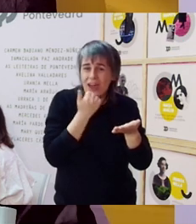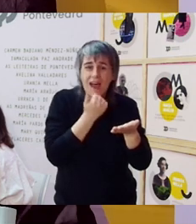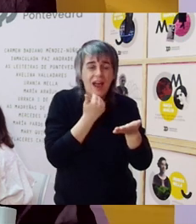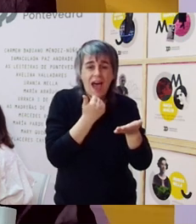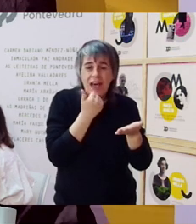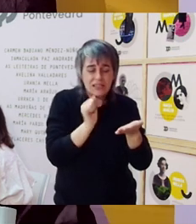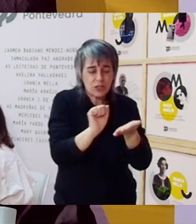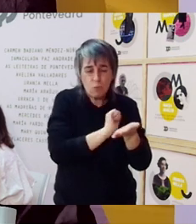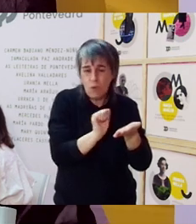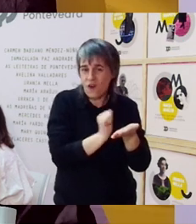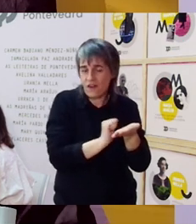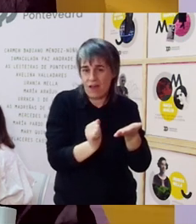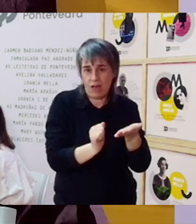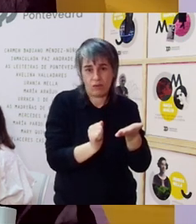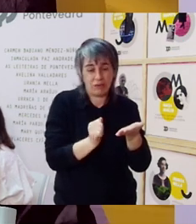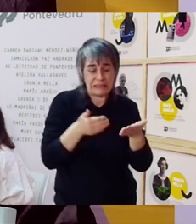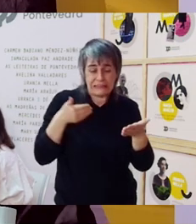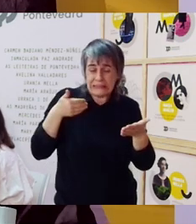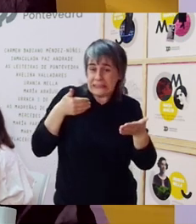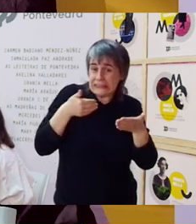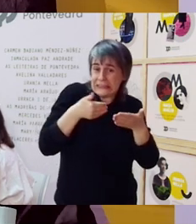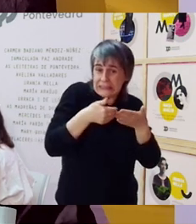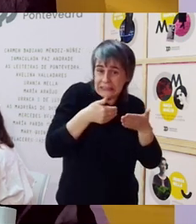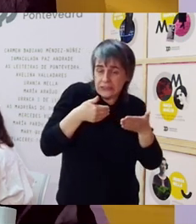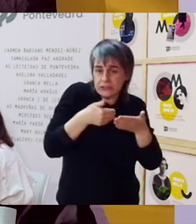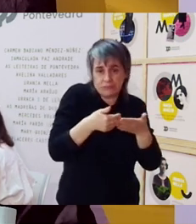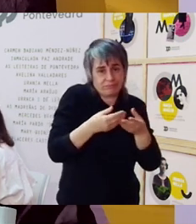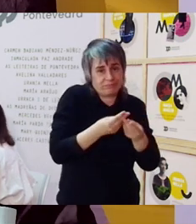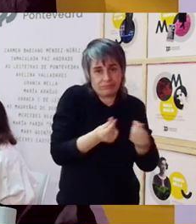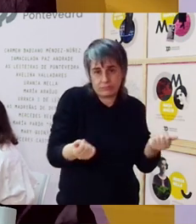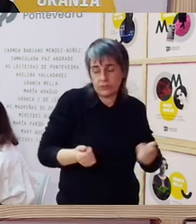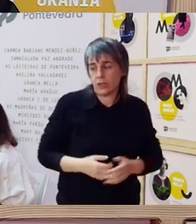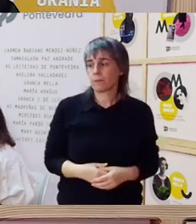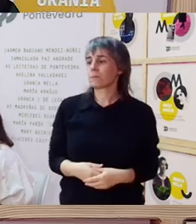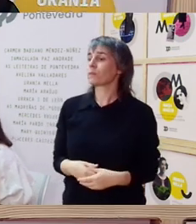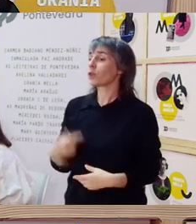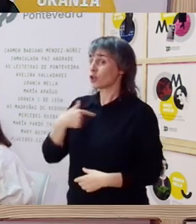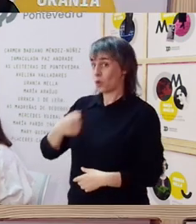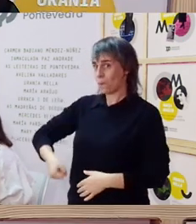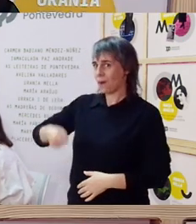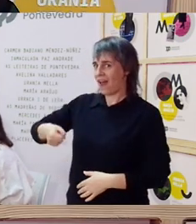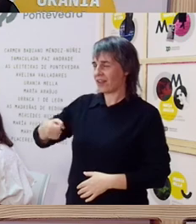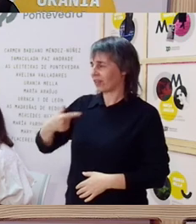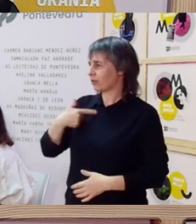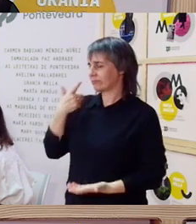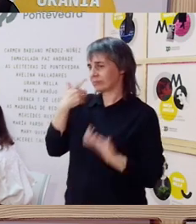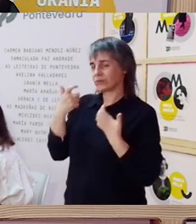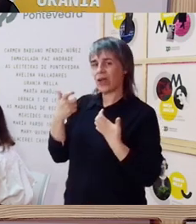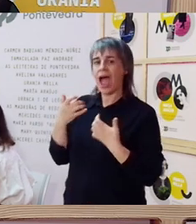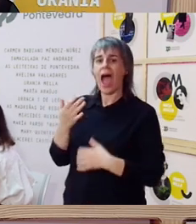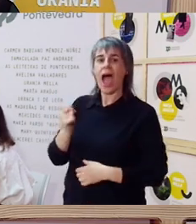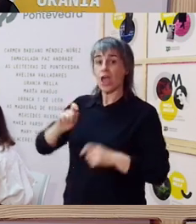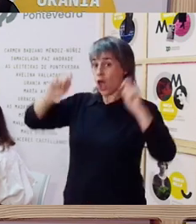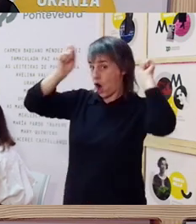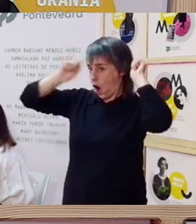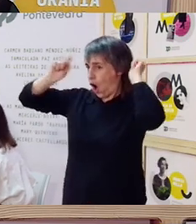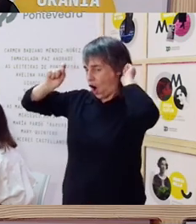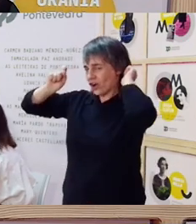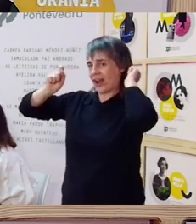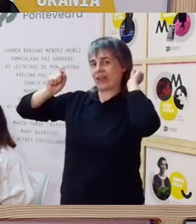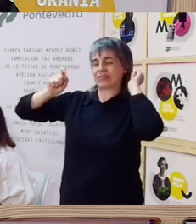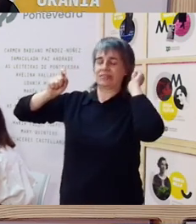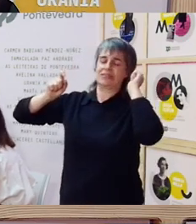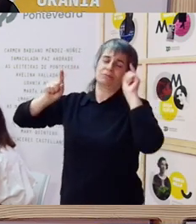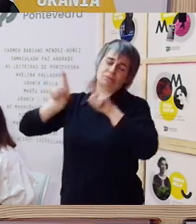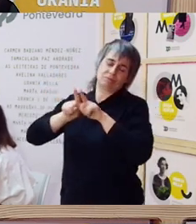non son capaz de leelas. Aí en esa maleta chamaba a atención, bueno, hai unhas hai unhas gorras de partisana preciosas, sí,